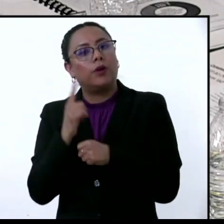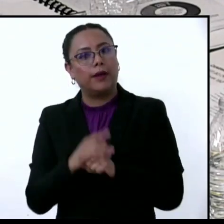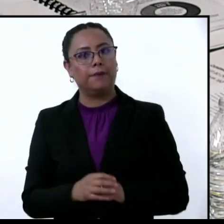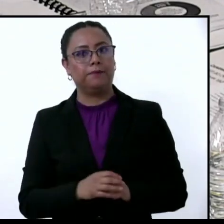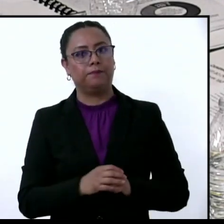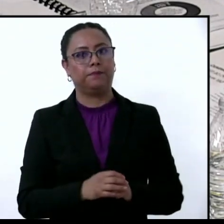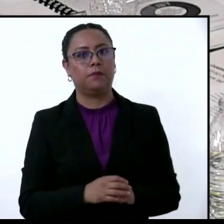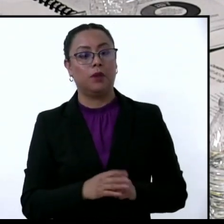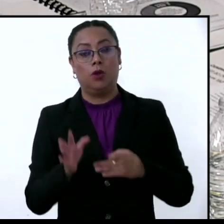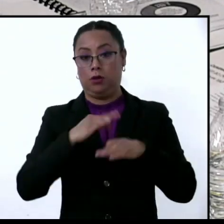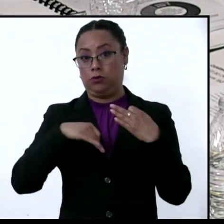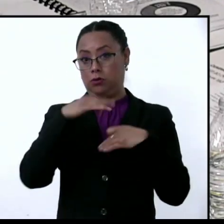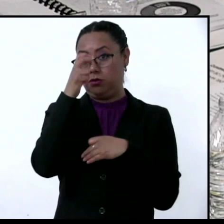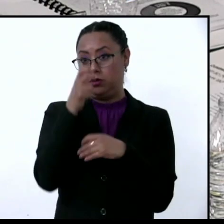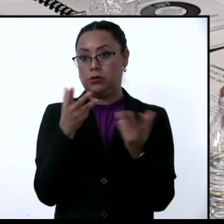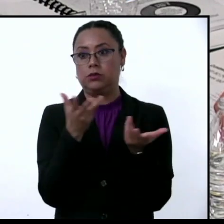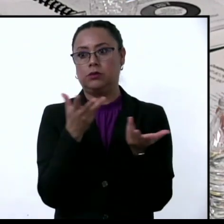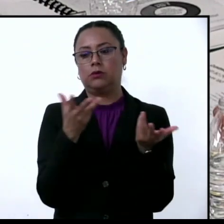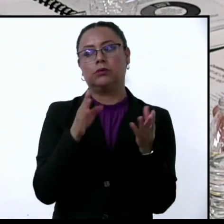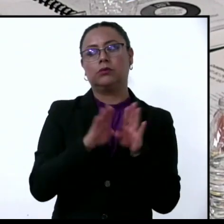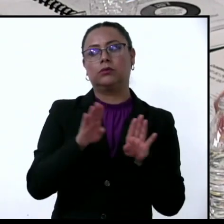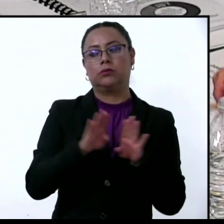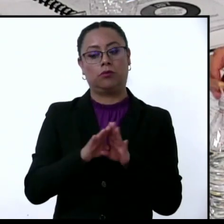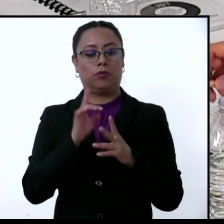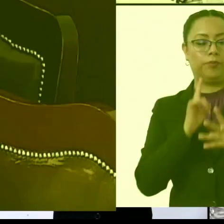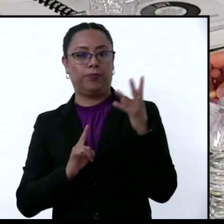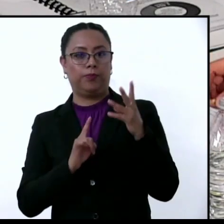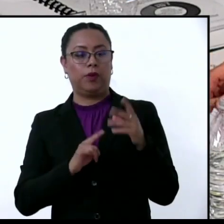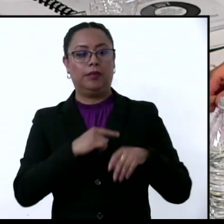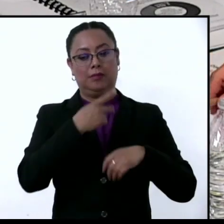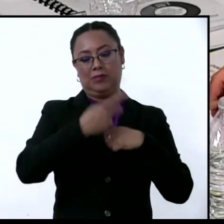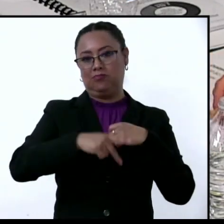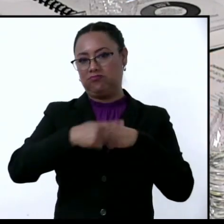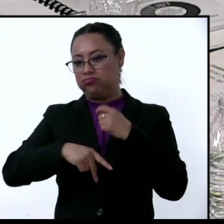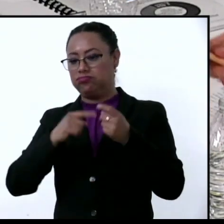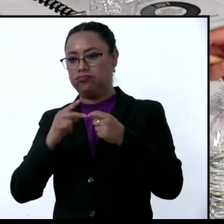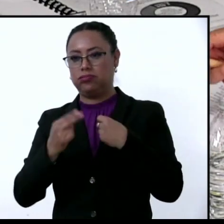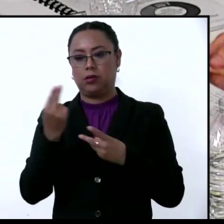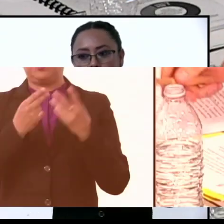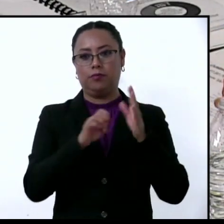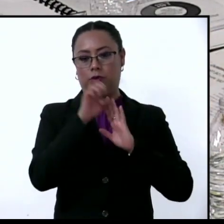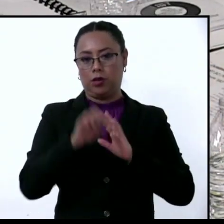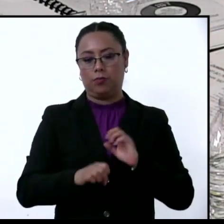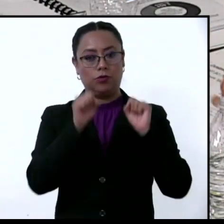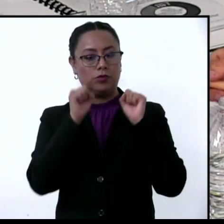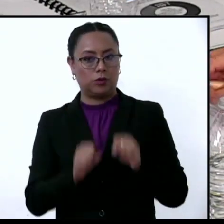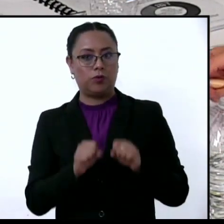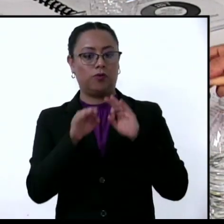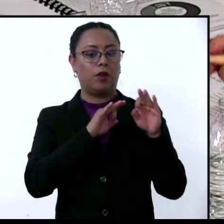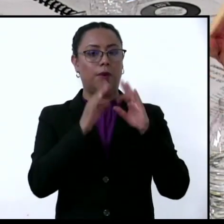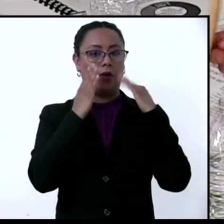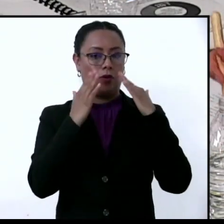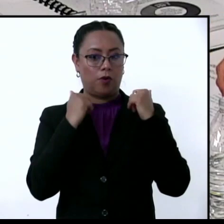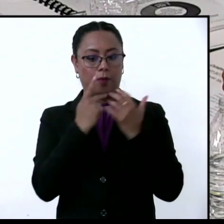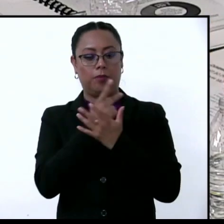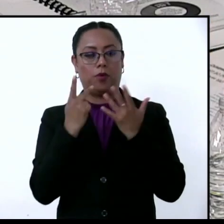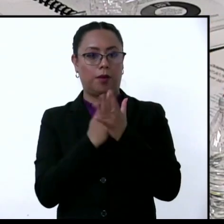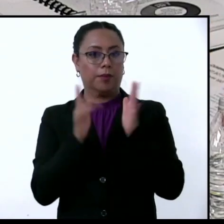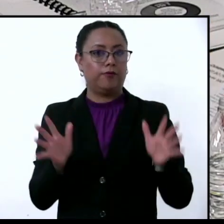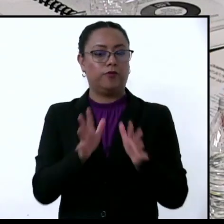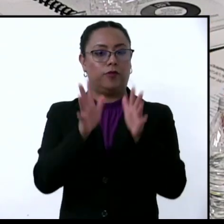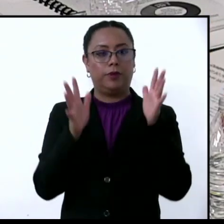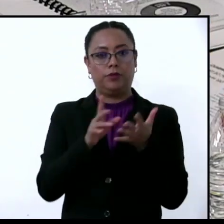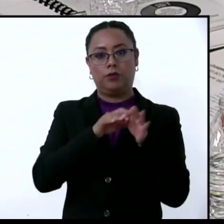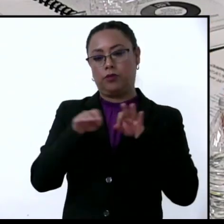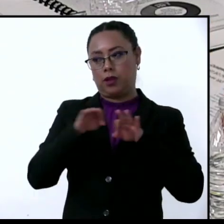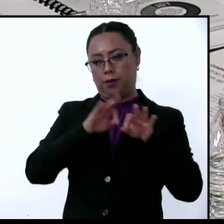es enfrentar las condiciones de vulnerabilidad de manera real y contundente, como lo es el seguro de desempleo, el programa de fomento al trabajo